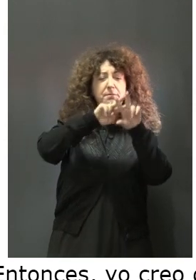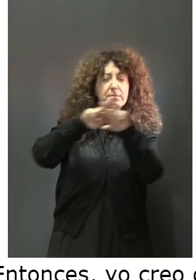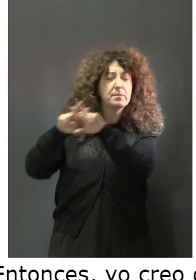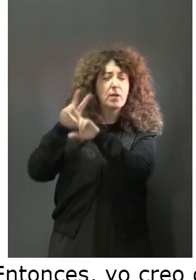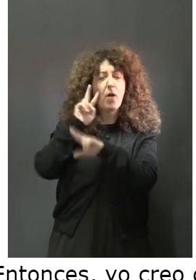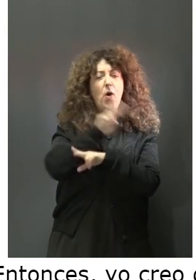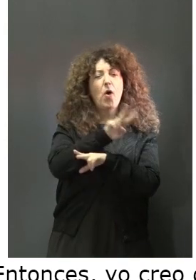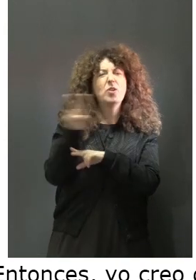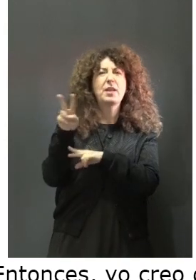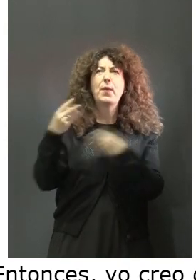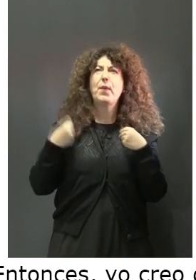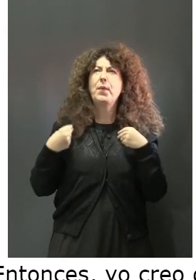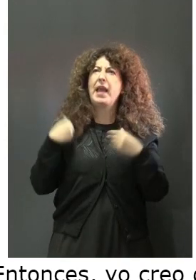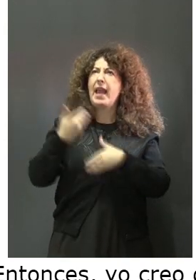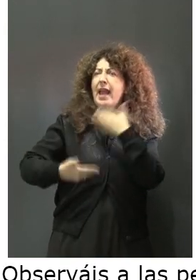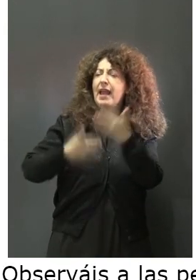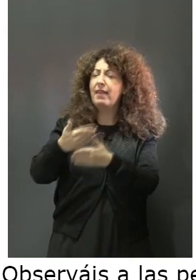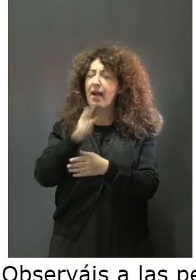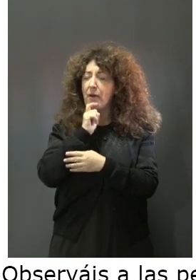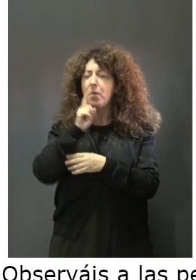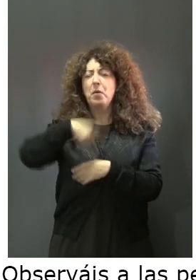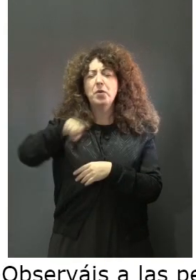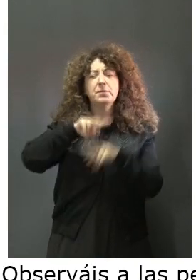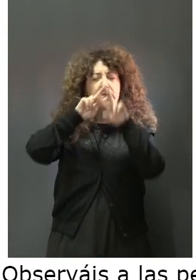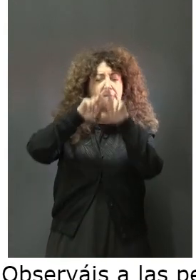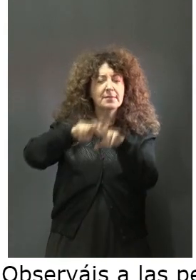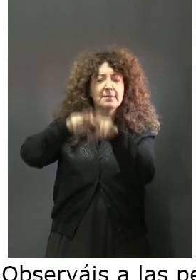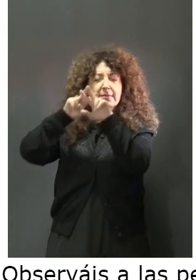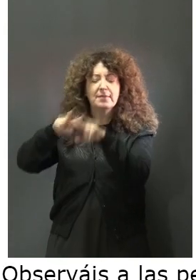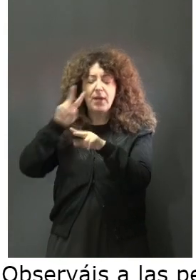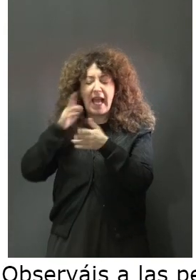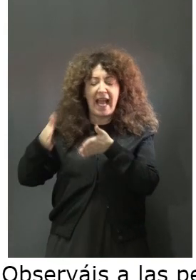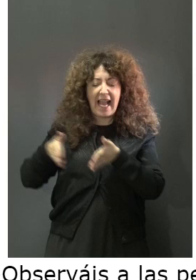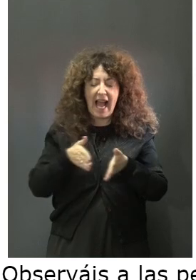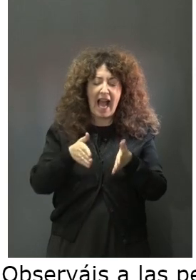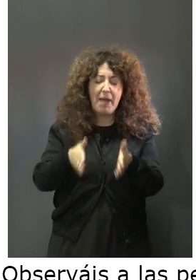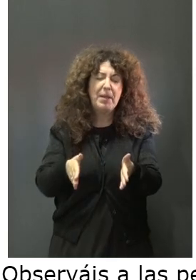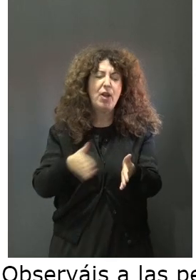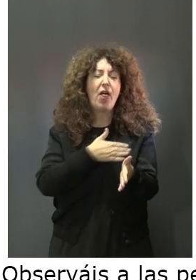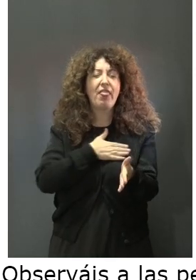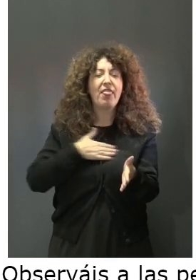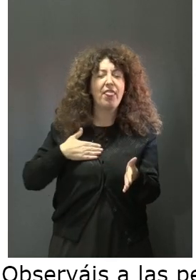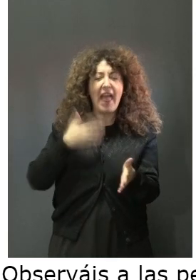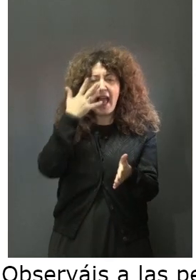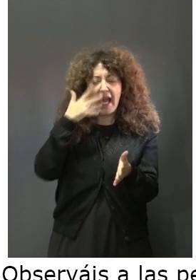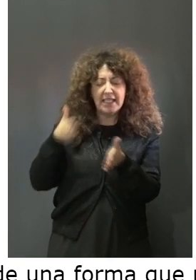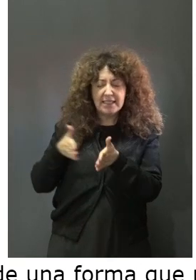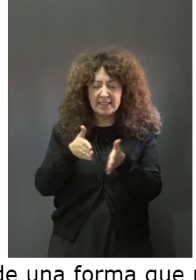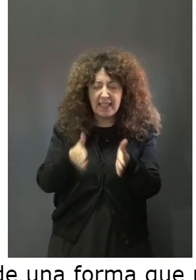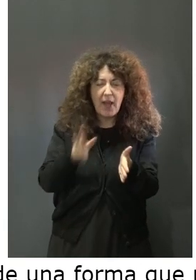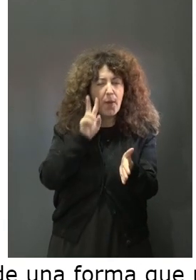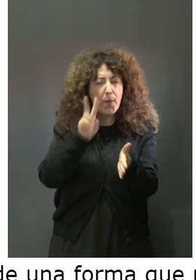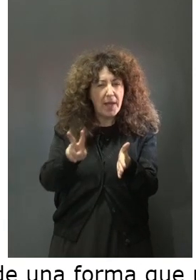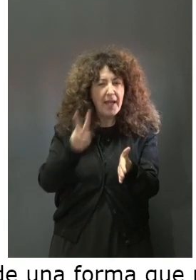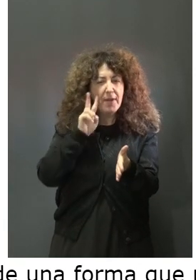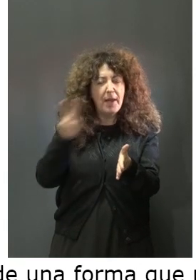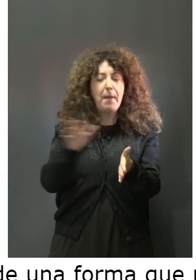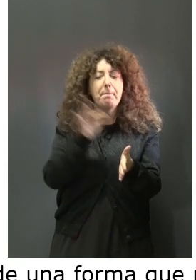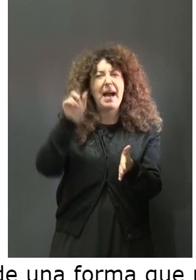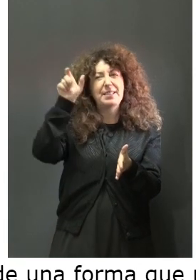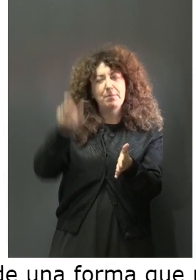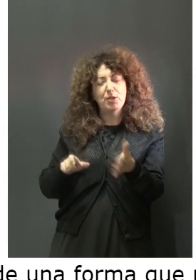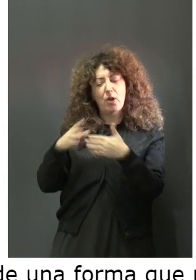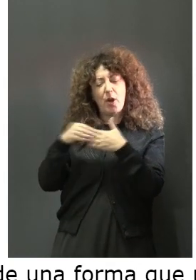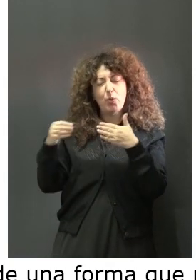forma que no nos damos cuenta. Vosotros observáis a través de esos caminos del deseo y además contempláis la experiencia del usuario,